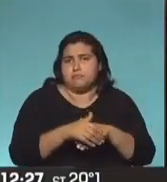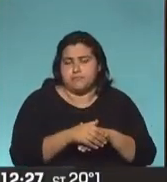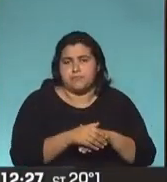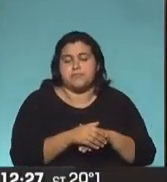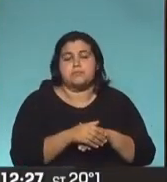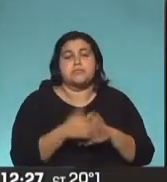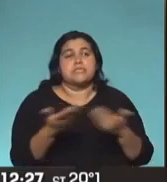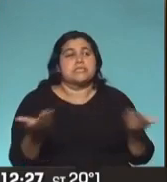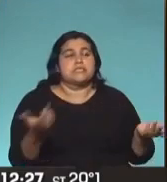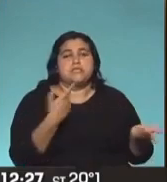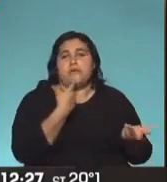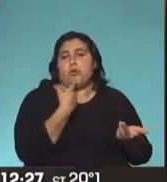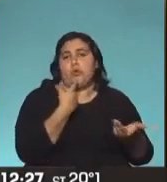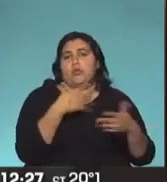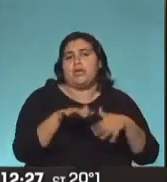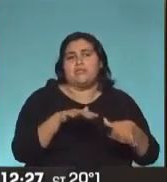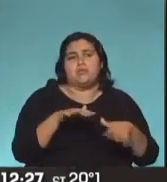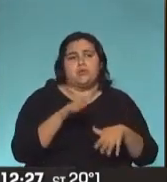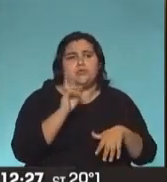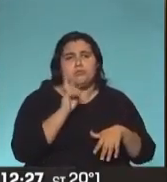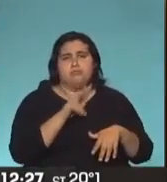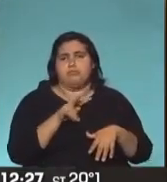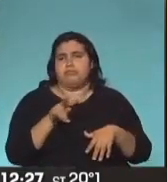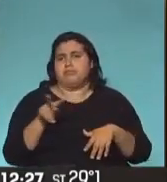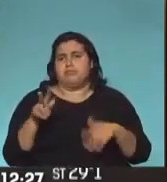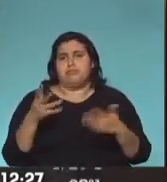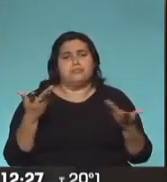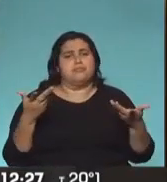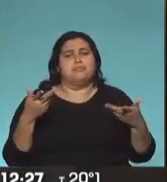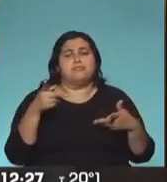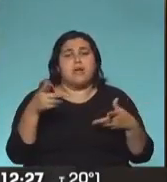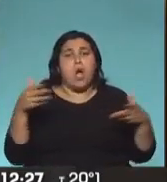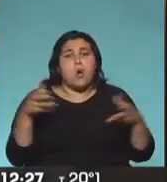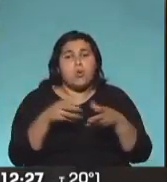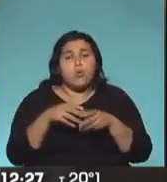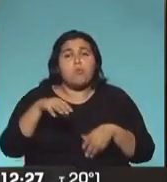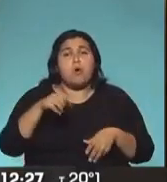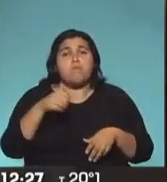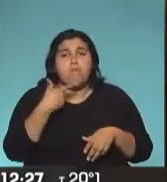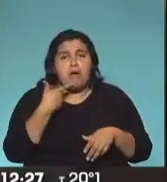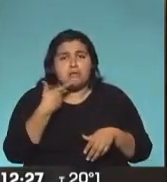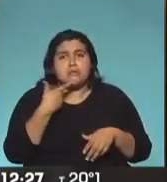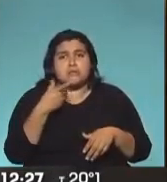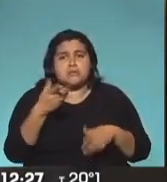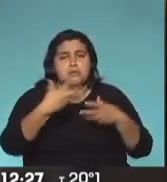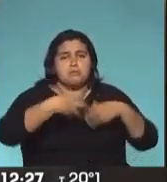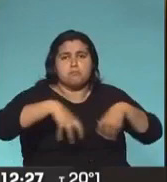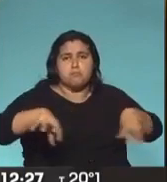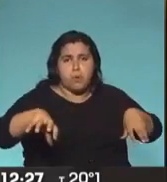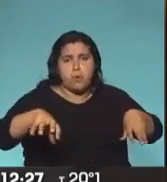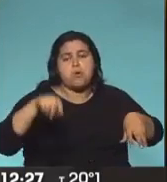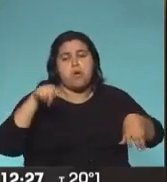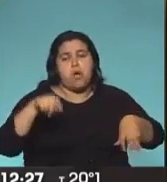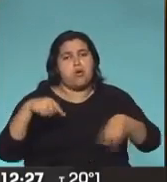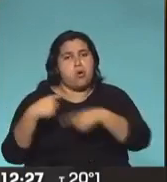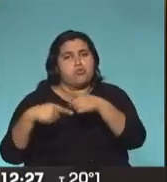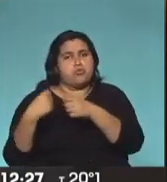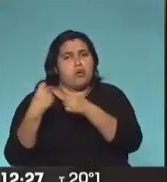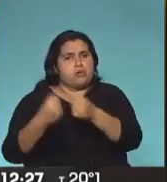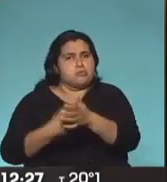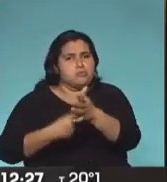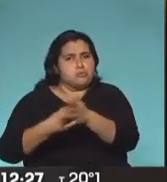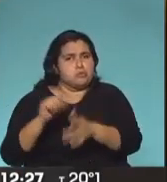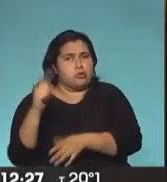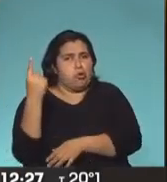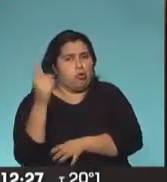depende en gran medida de lo que haga él más que es el partido de morales que puede llegar a dividirse y eso es un factor importante pero